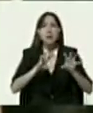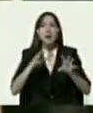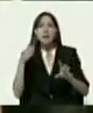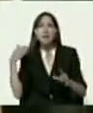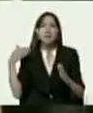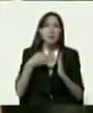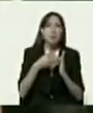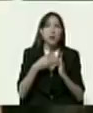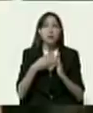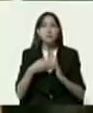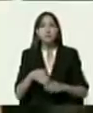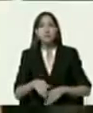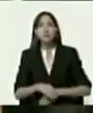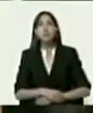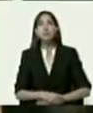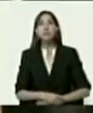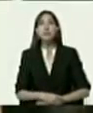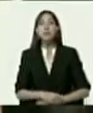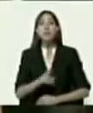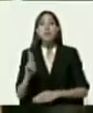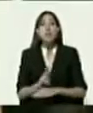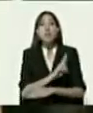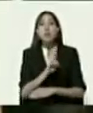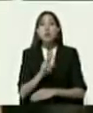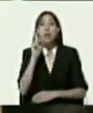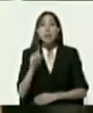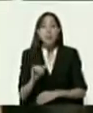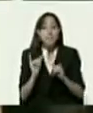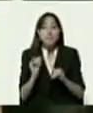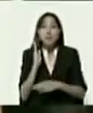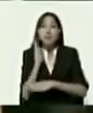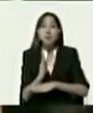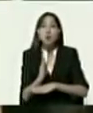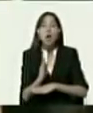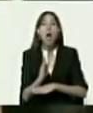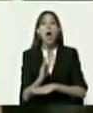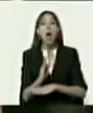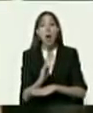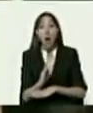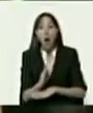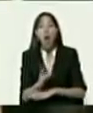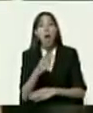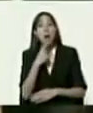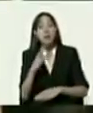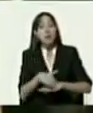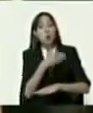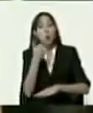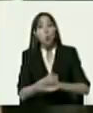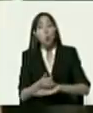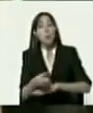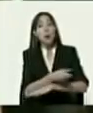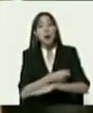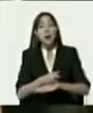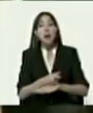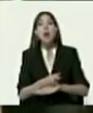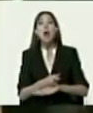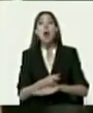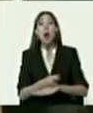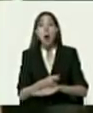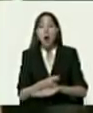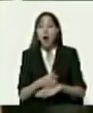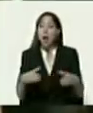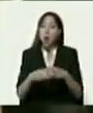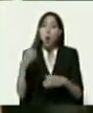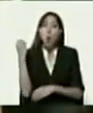aplicadas. Y luego se usa el impacto de esas sanciones para acusar al Estado que las sufre en los foros internacionales